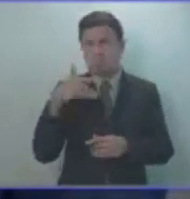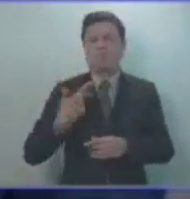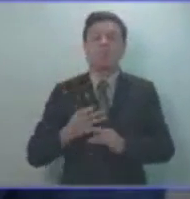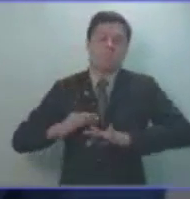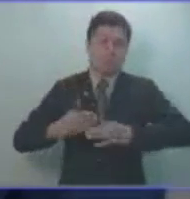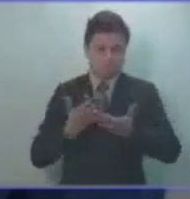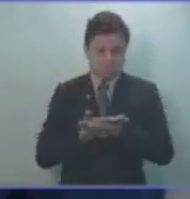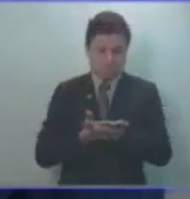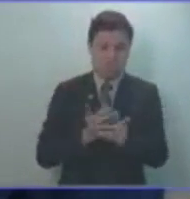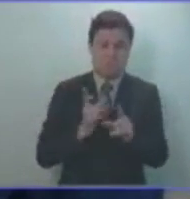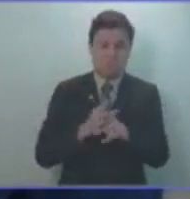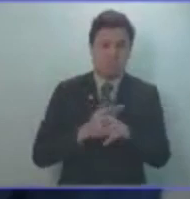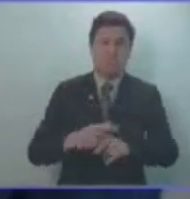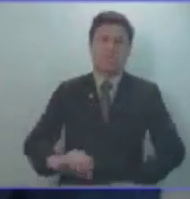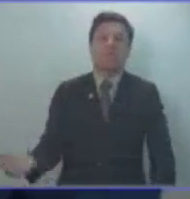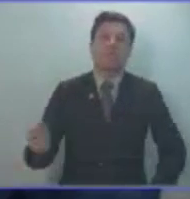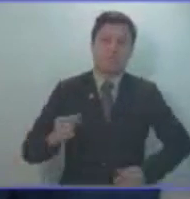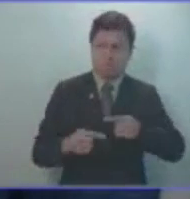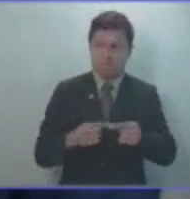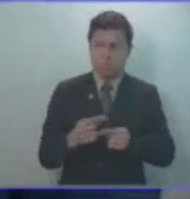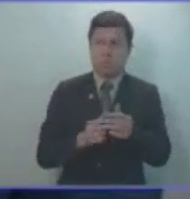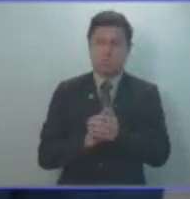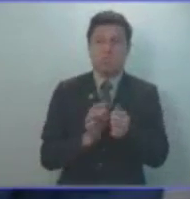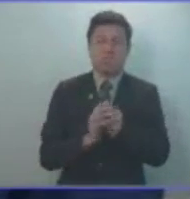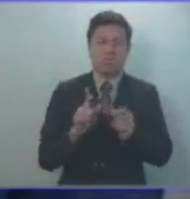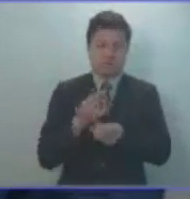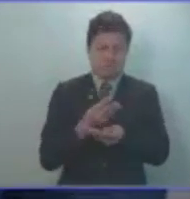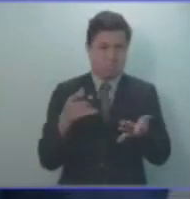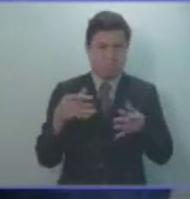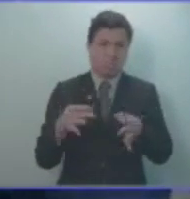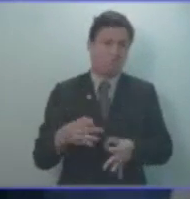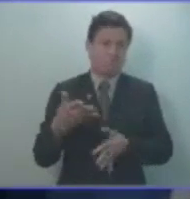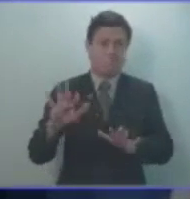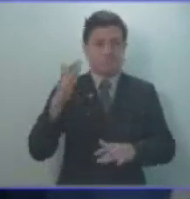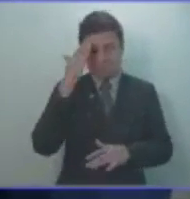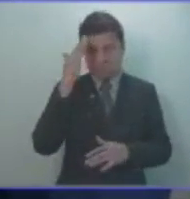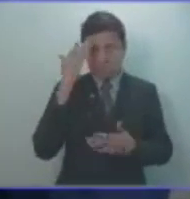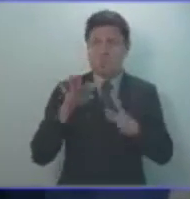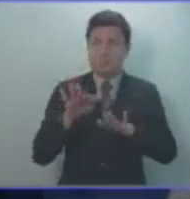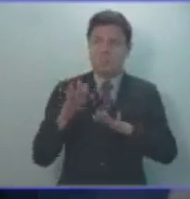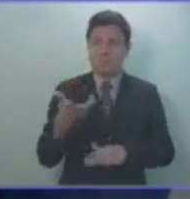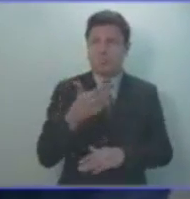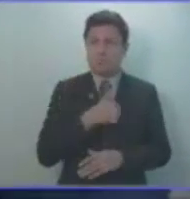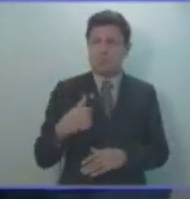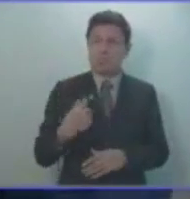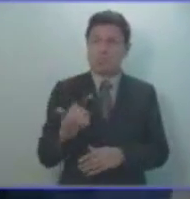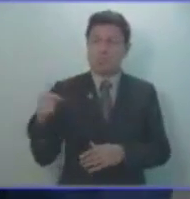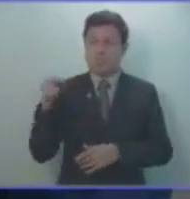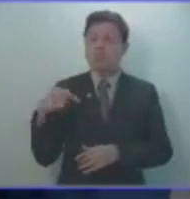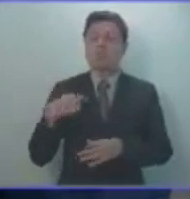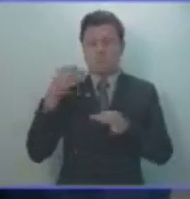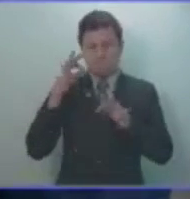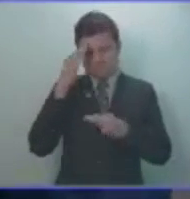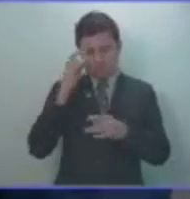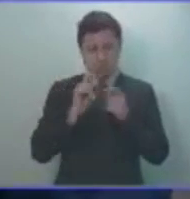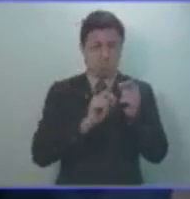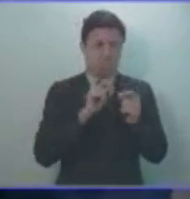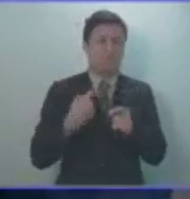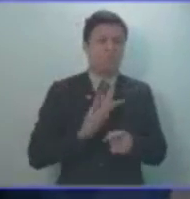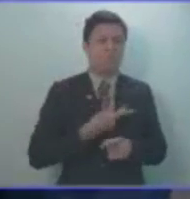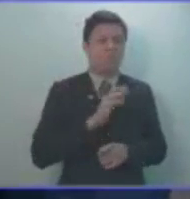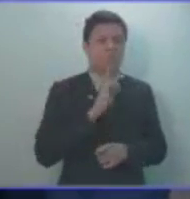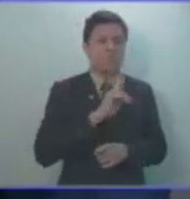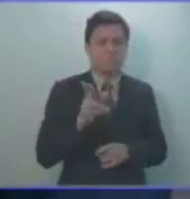de resolver con las medidas que ustedes conocen. Así es que muchísimas gracias, ministro, y oportunamente nosotros vamos a dar la